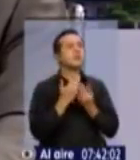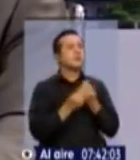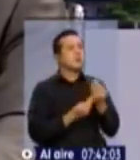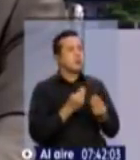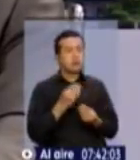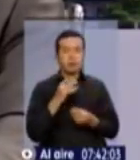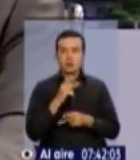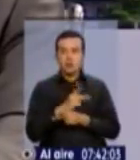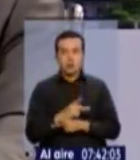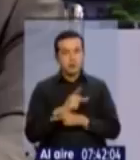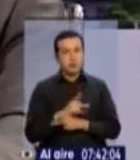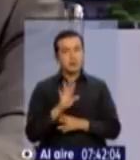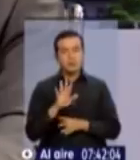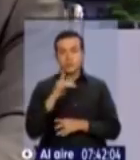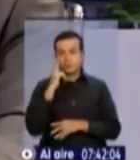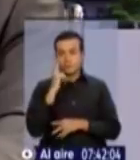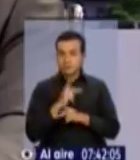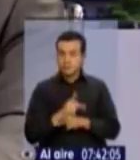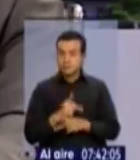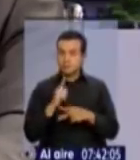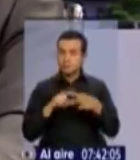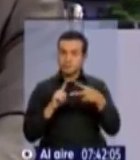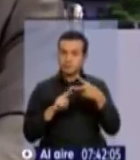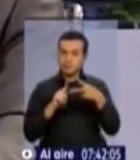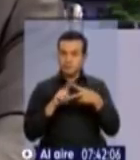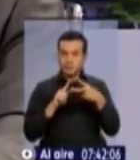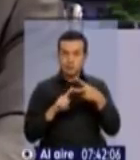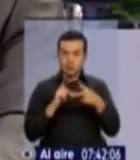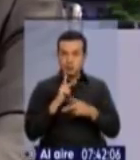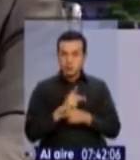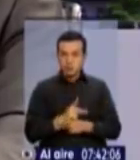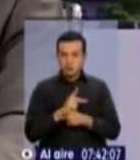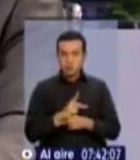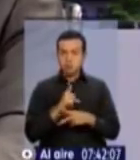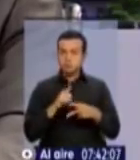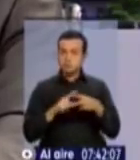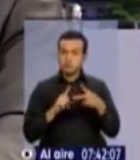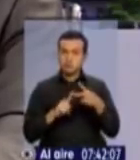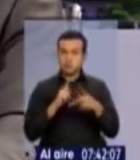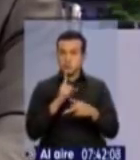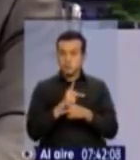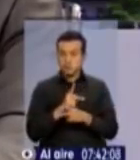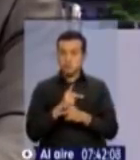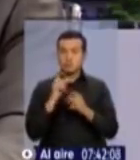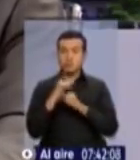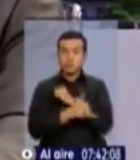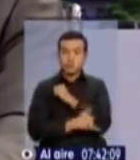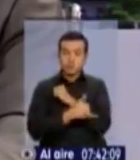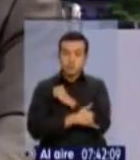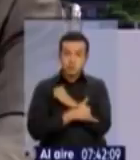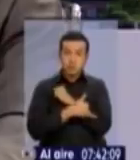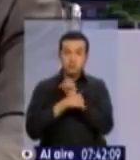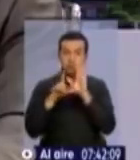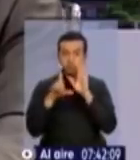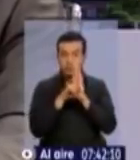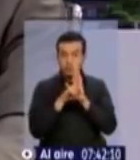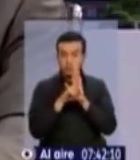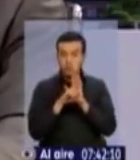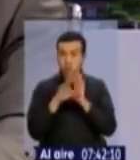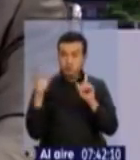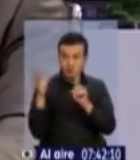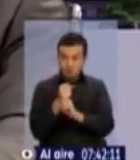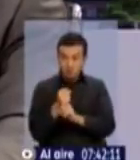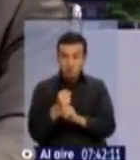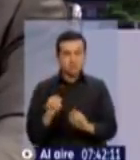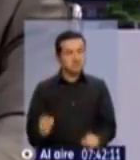caso de cautela por dos razones primero no todo el país que ha hecho una ley de este tipo ha tenido éxito ya